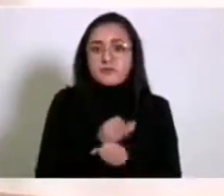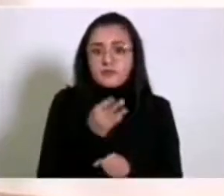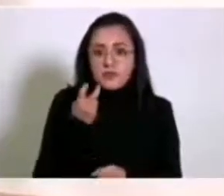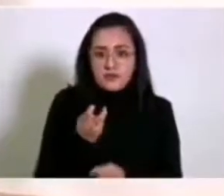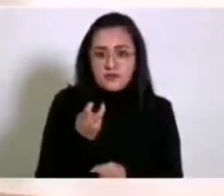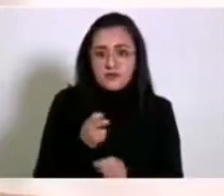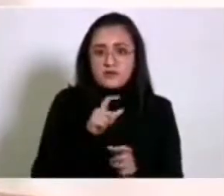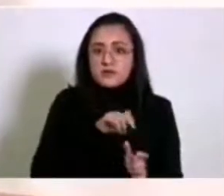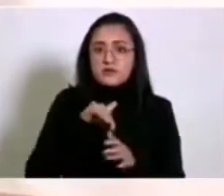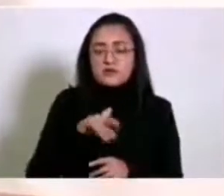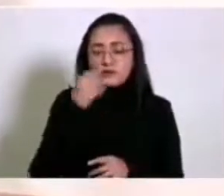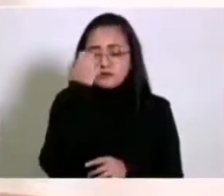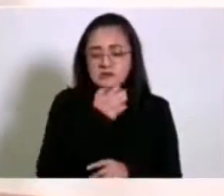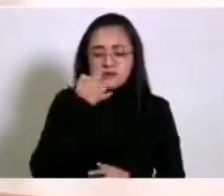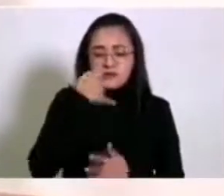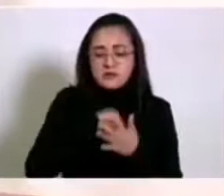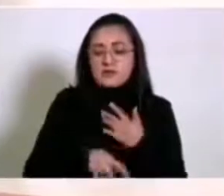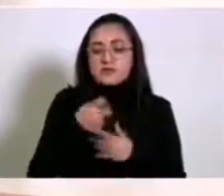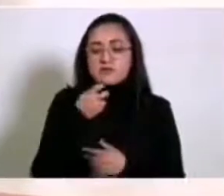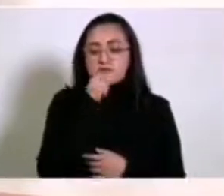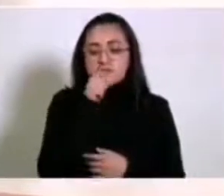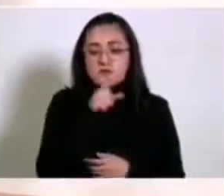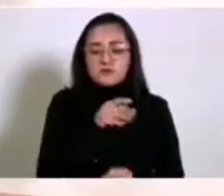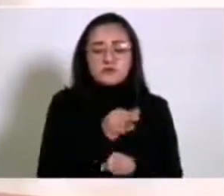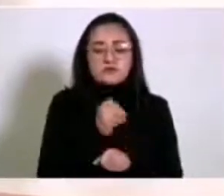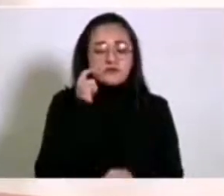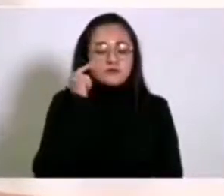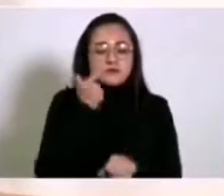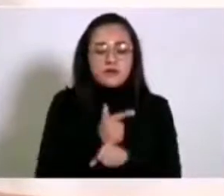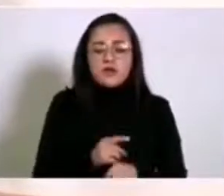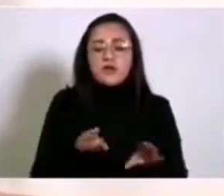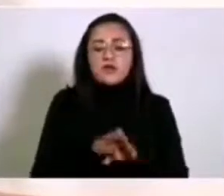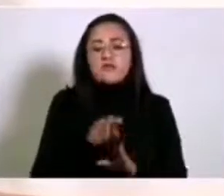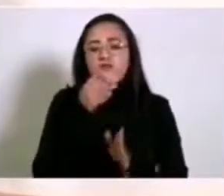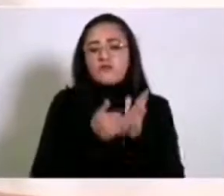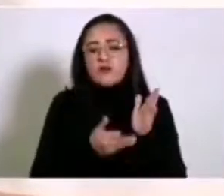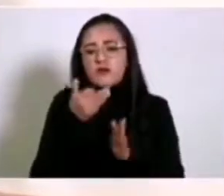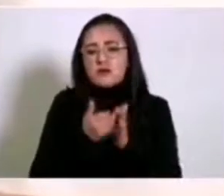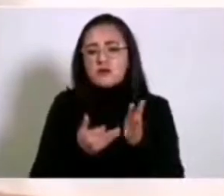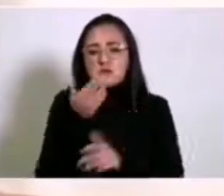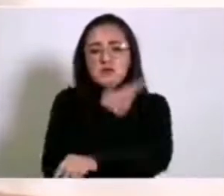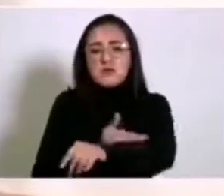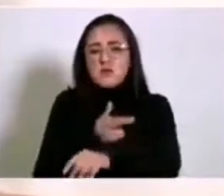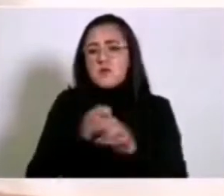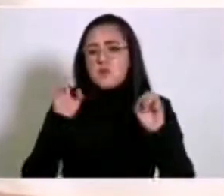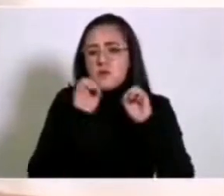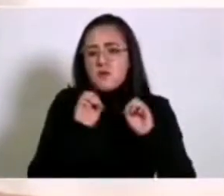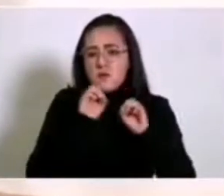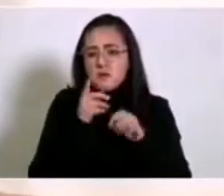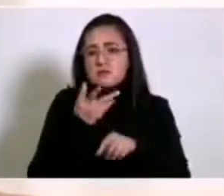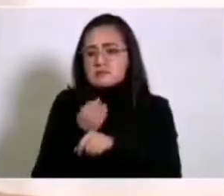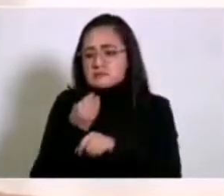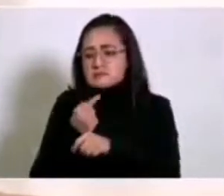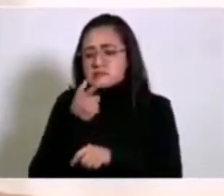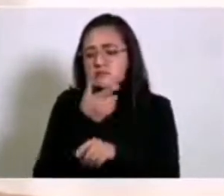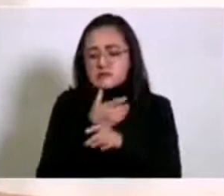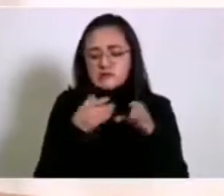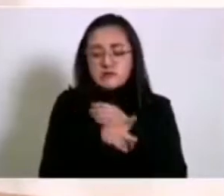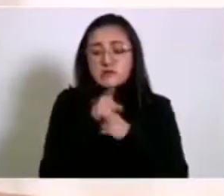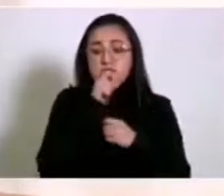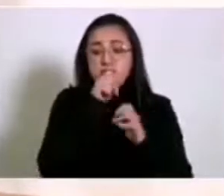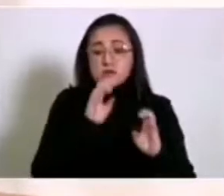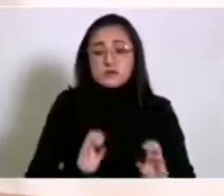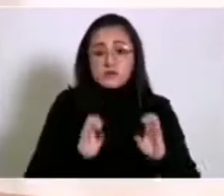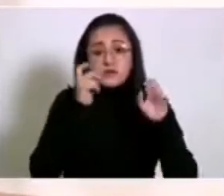ello y después de un análisis de cada uno de estos hemos detectado una evidente falta de mantenimiento profundo lo que equivale a que los propios edificios